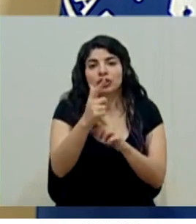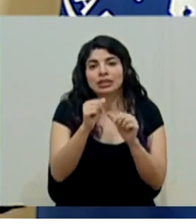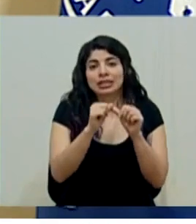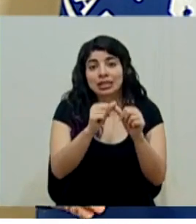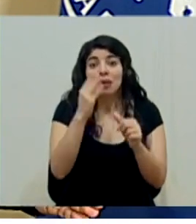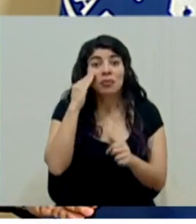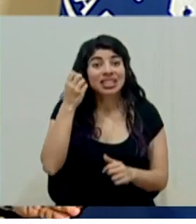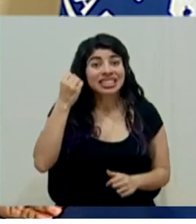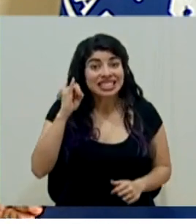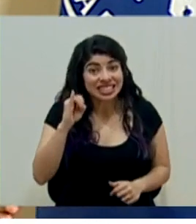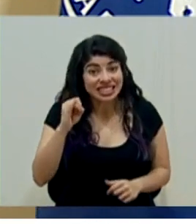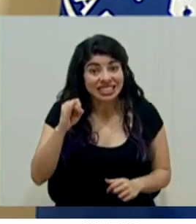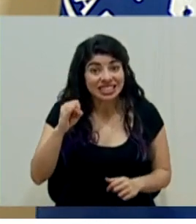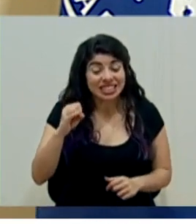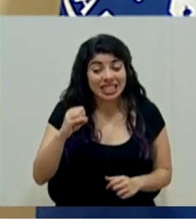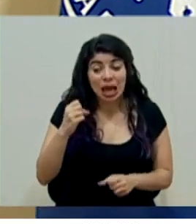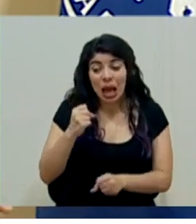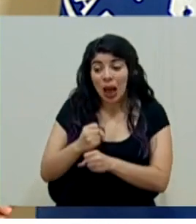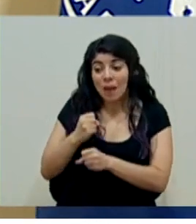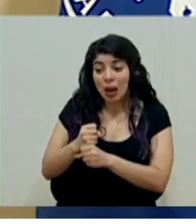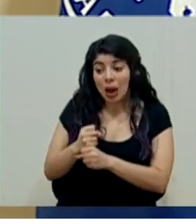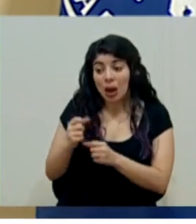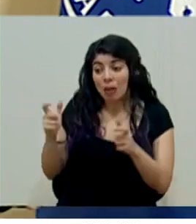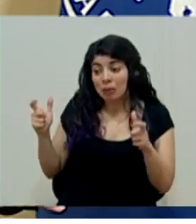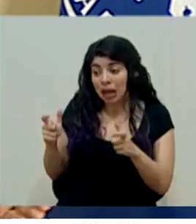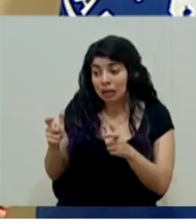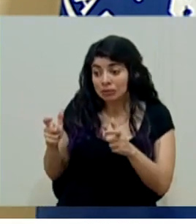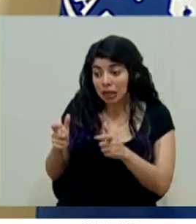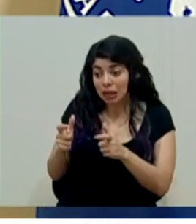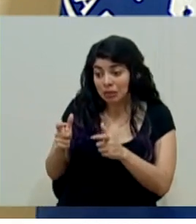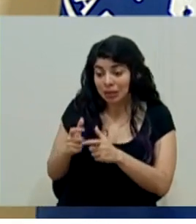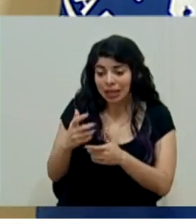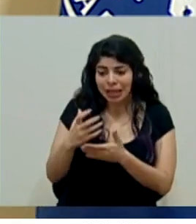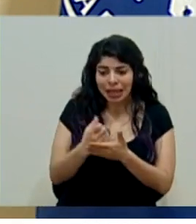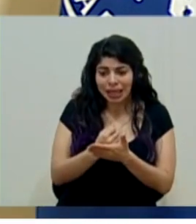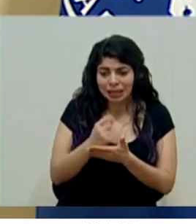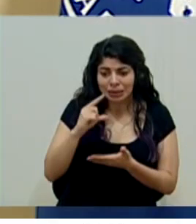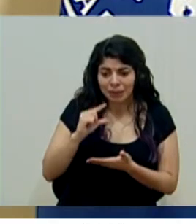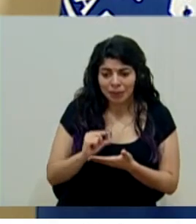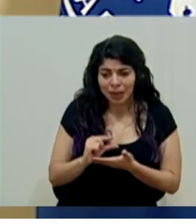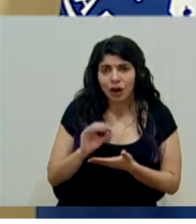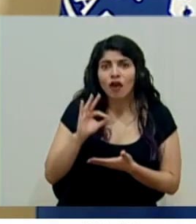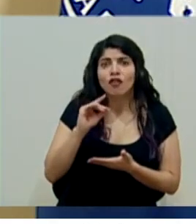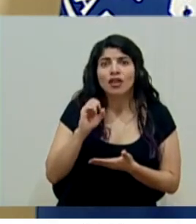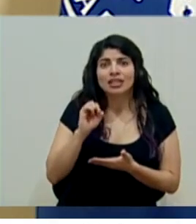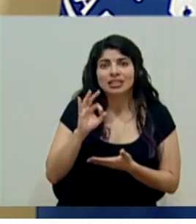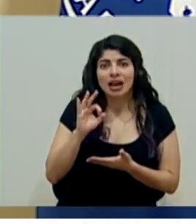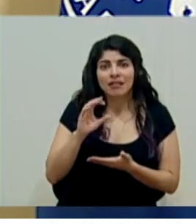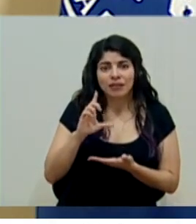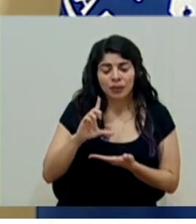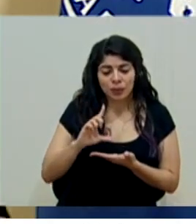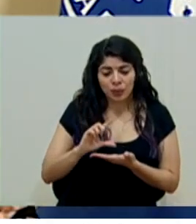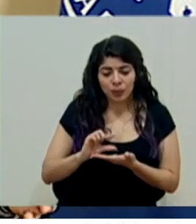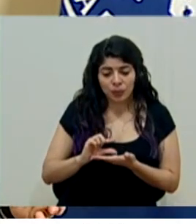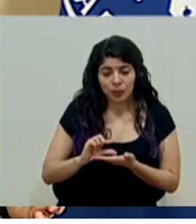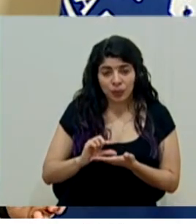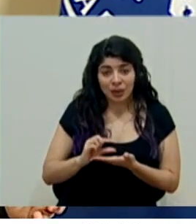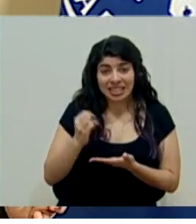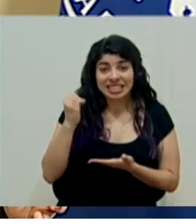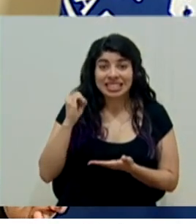qué? Porque si se nos cae la base de empleo, menos ingreso hay para FODESAF, empleo formal. Entre